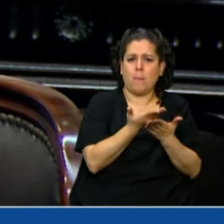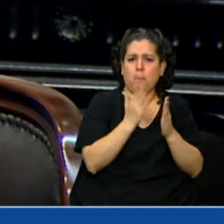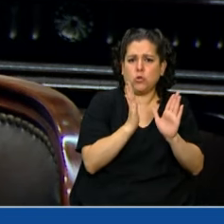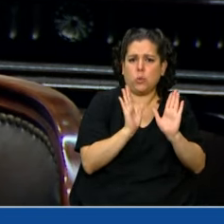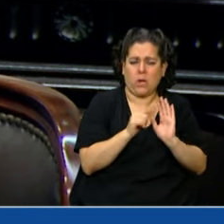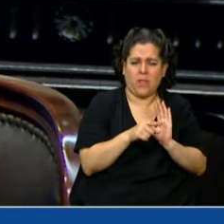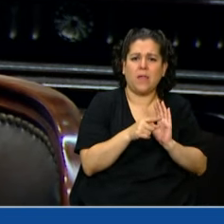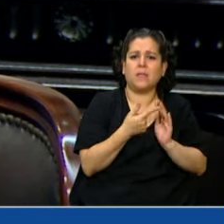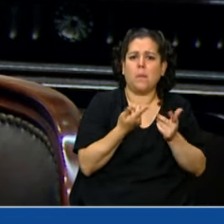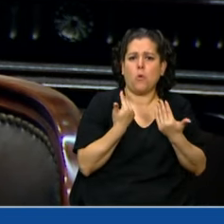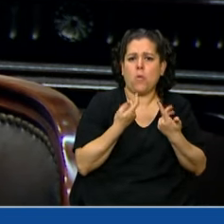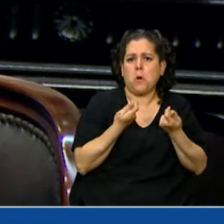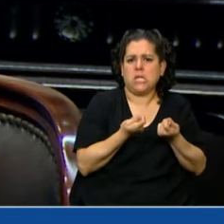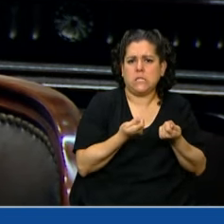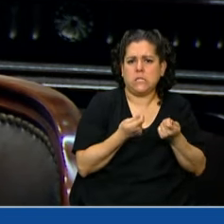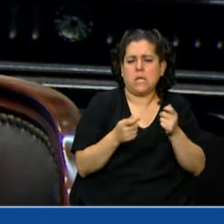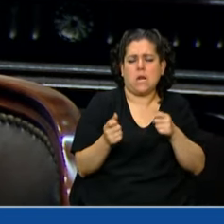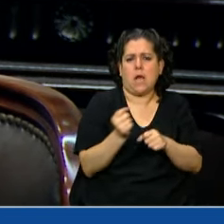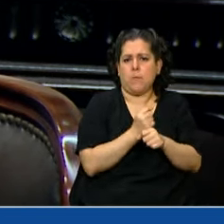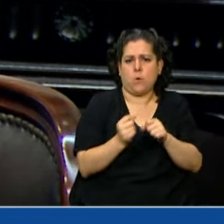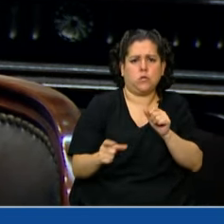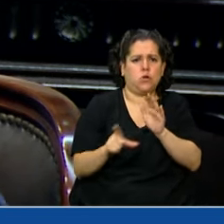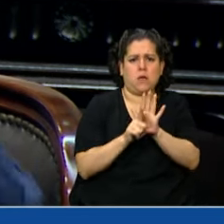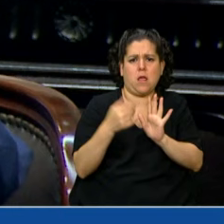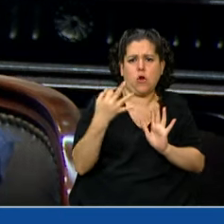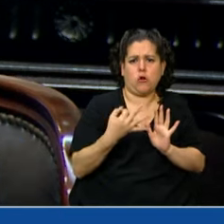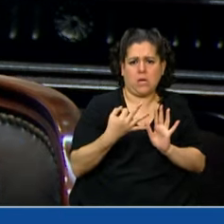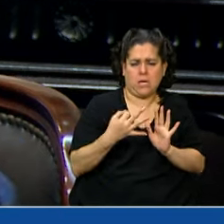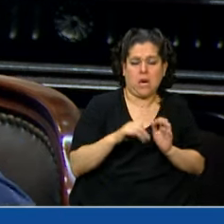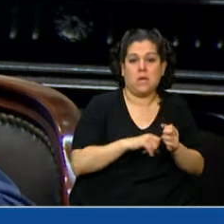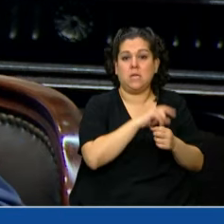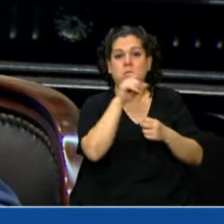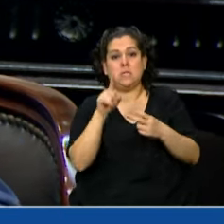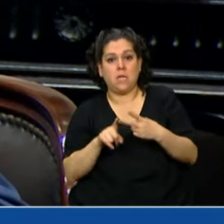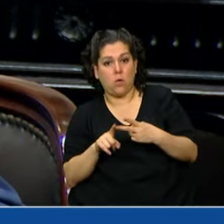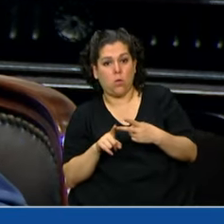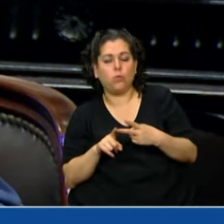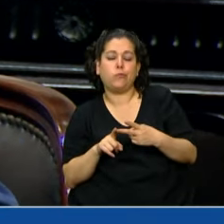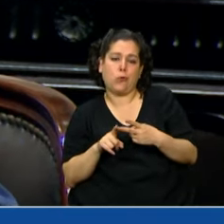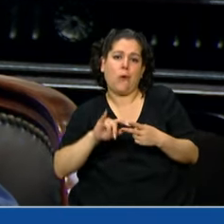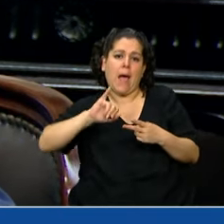insistir en nuestra sanción originaria y la otra sería